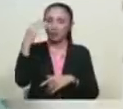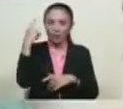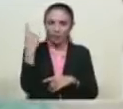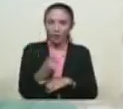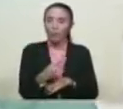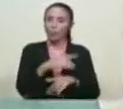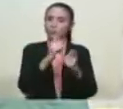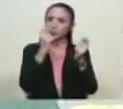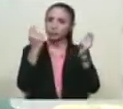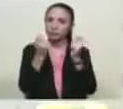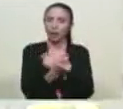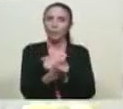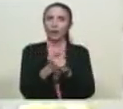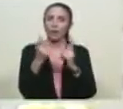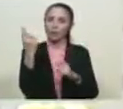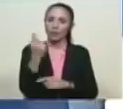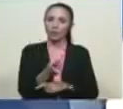rectificarlas.